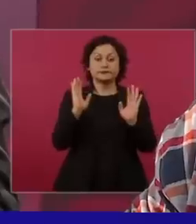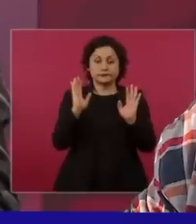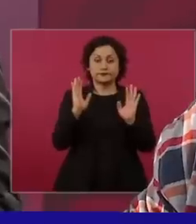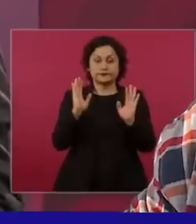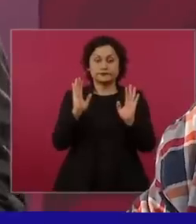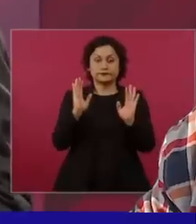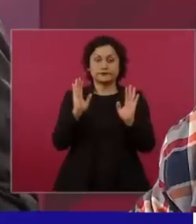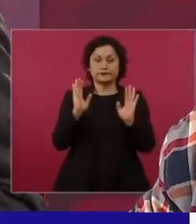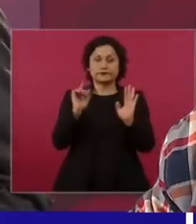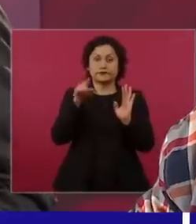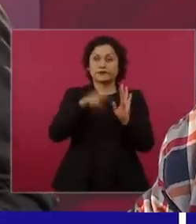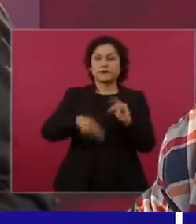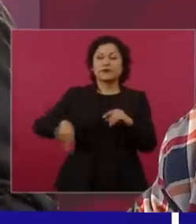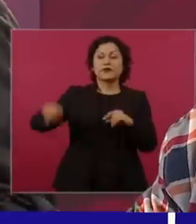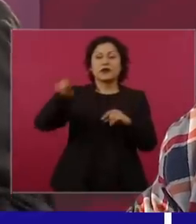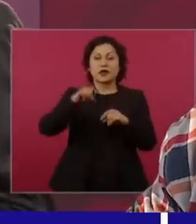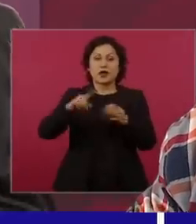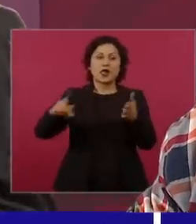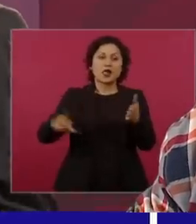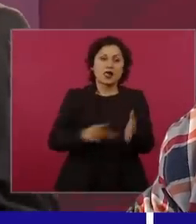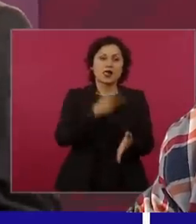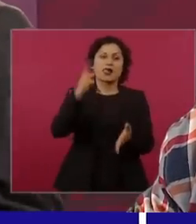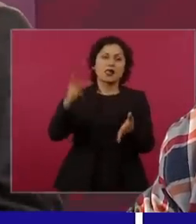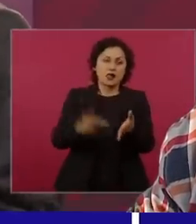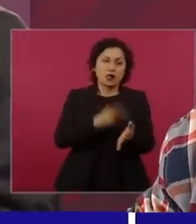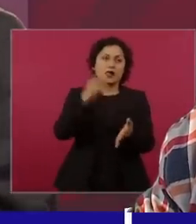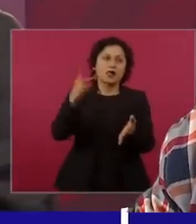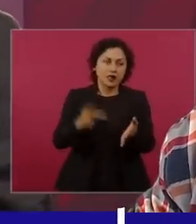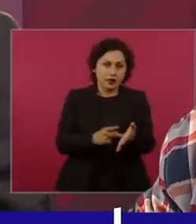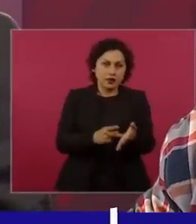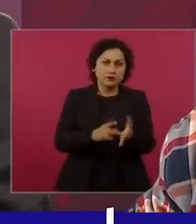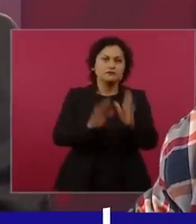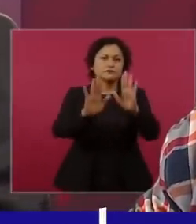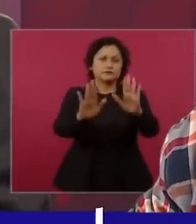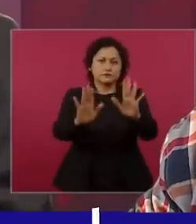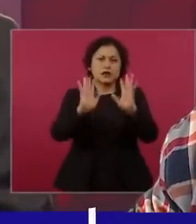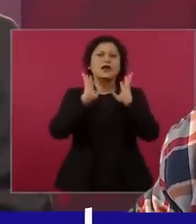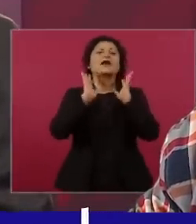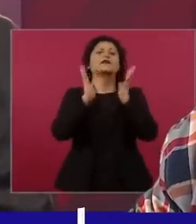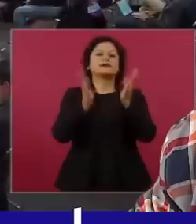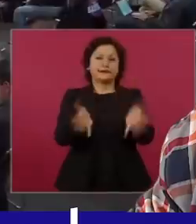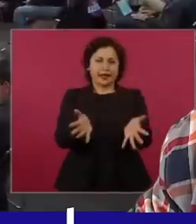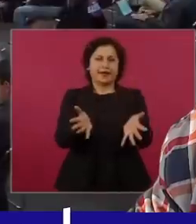lo que hacemos, ya fue una comisión, ya están